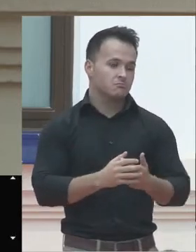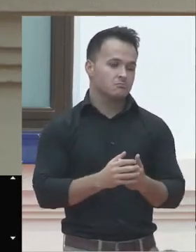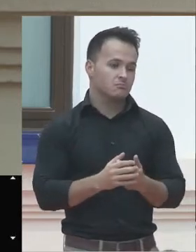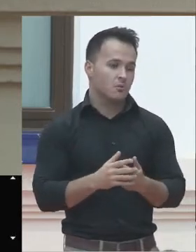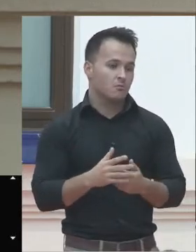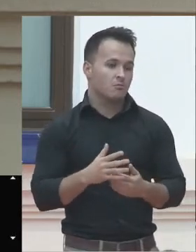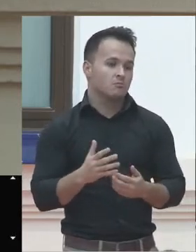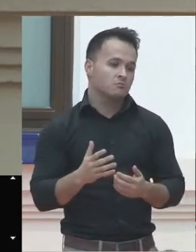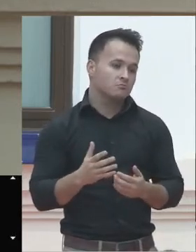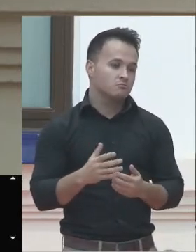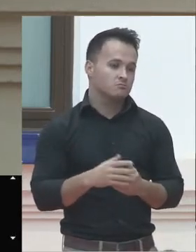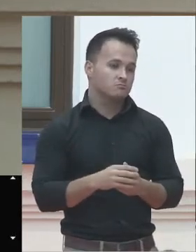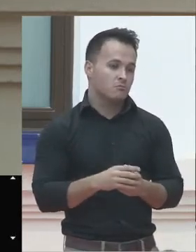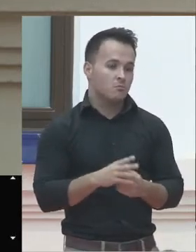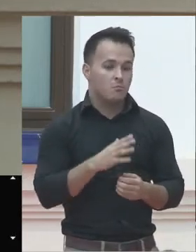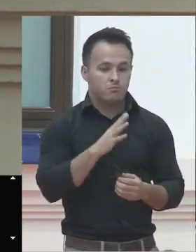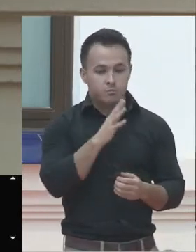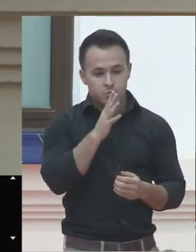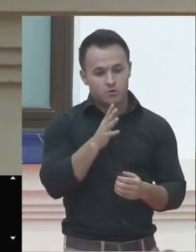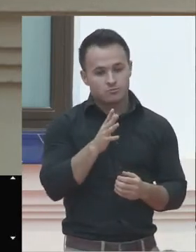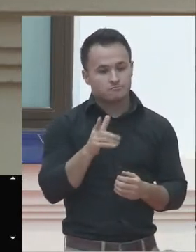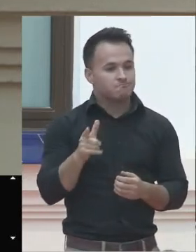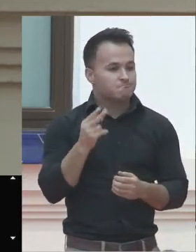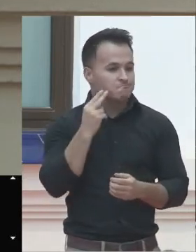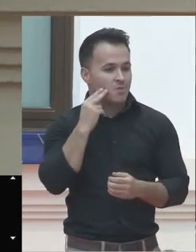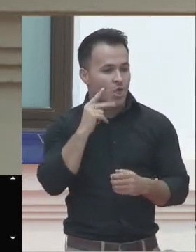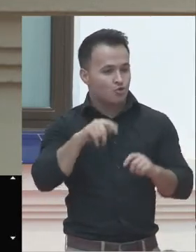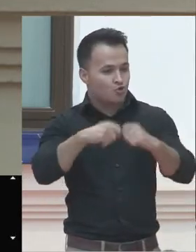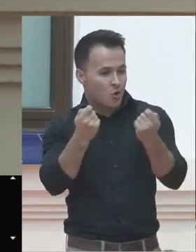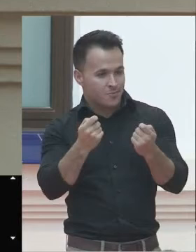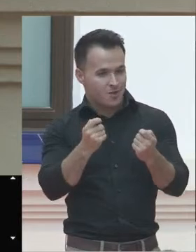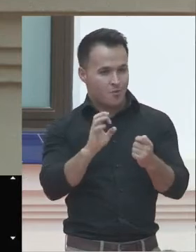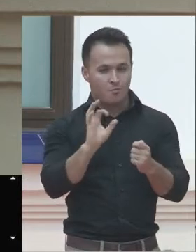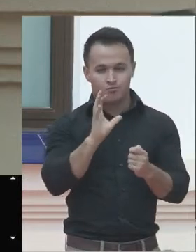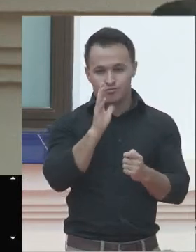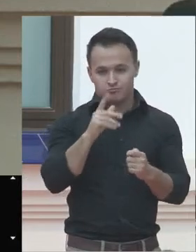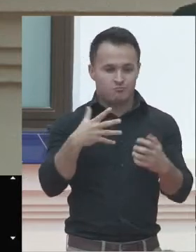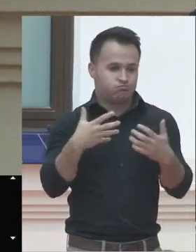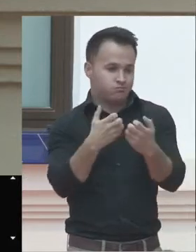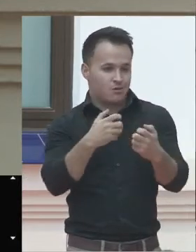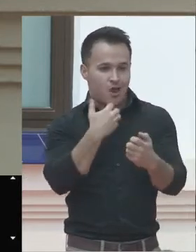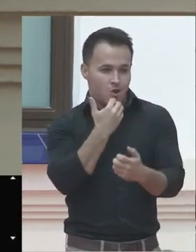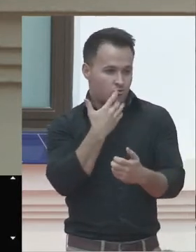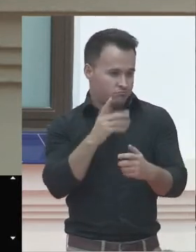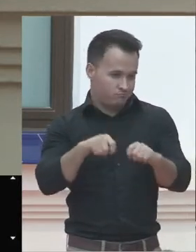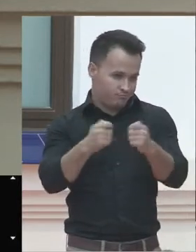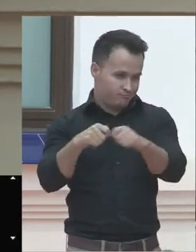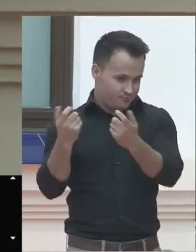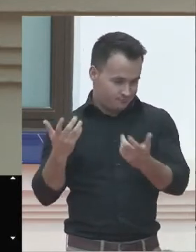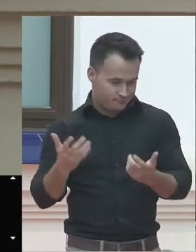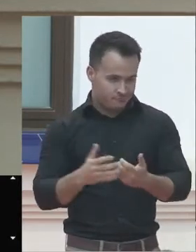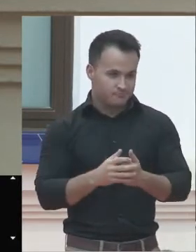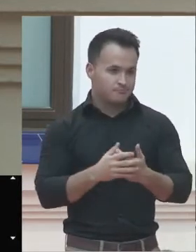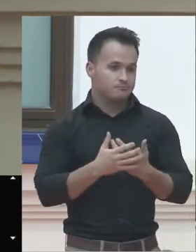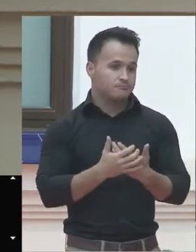un accidente y que se rompan. Pero bueno, estamos trabajando en ese tema, en almacenar las sillas dentro de la cabina.